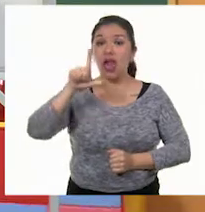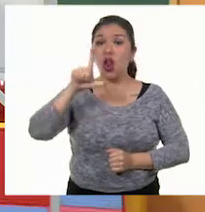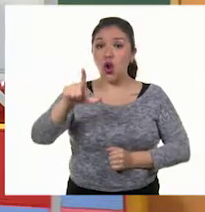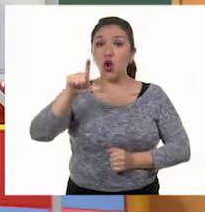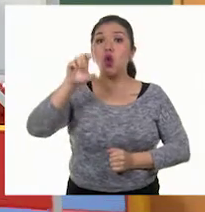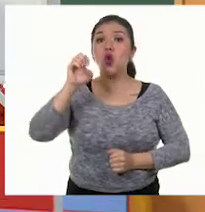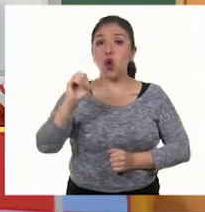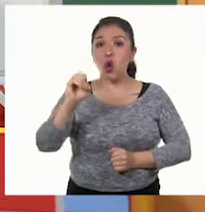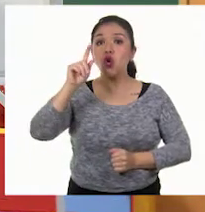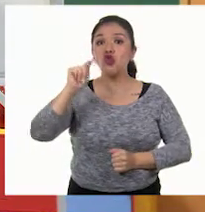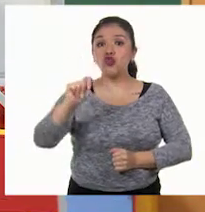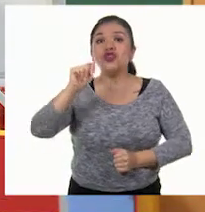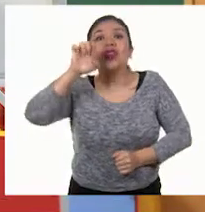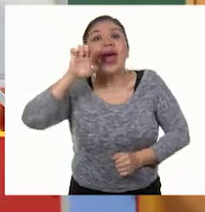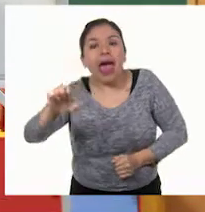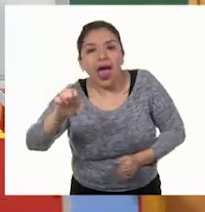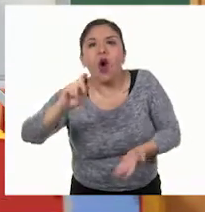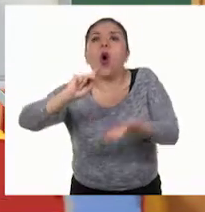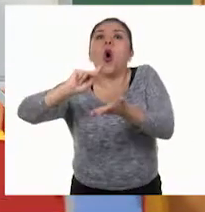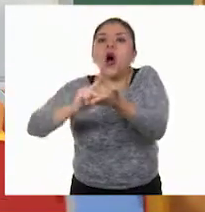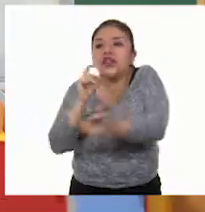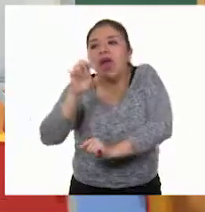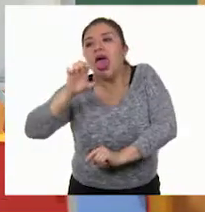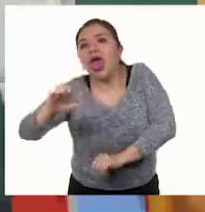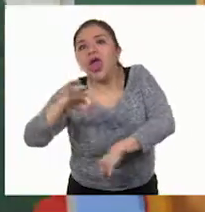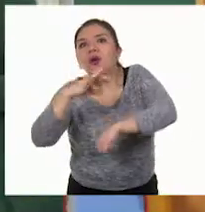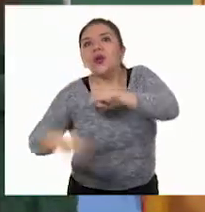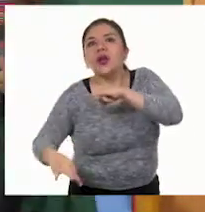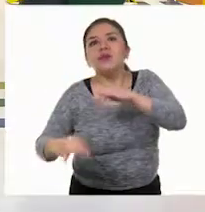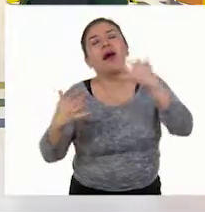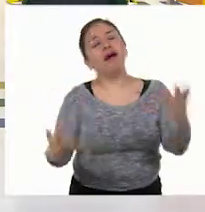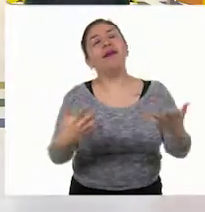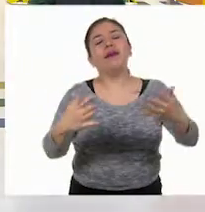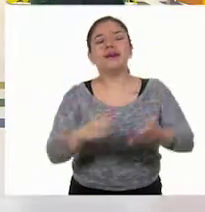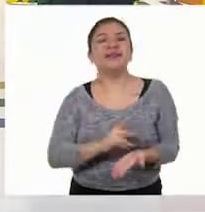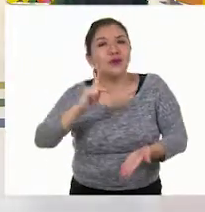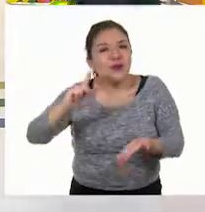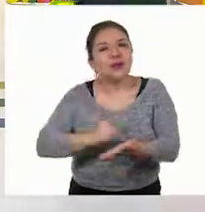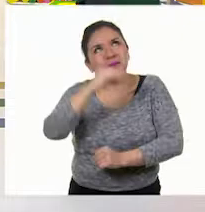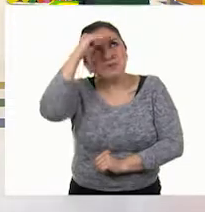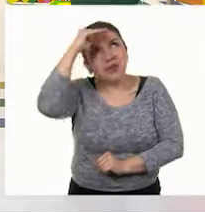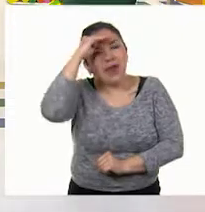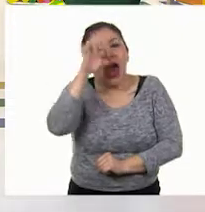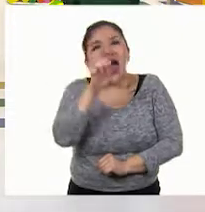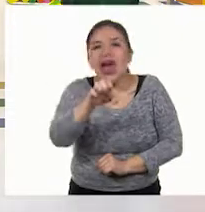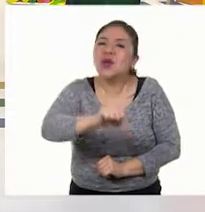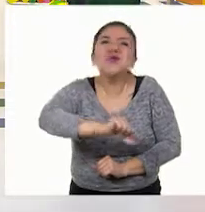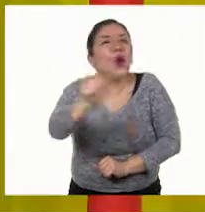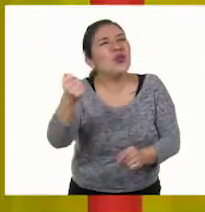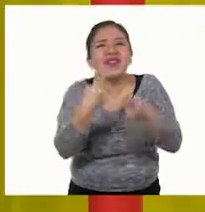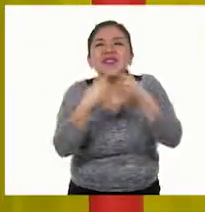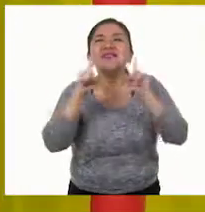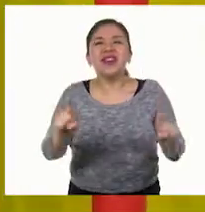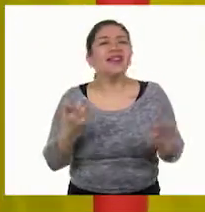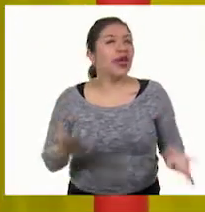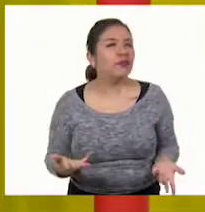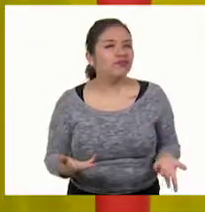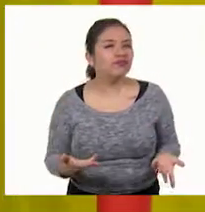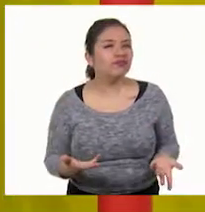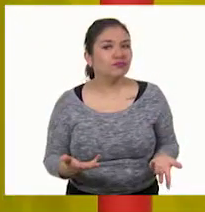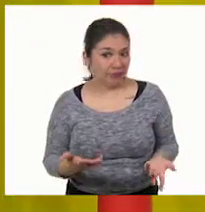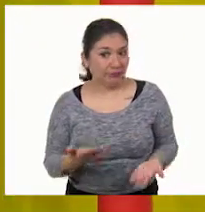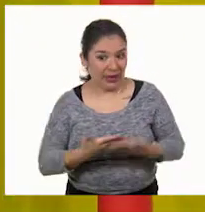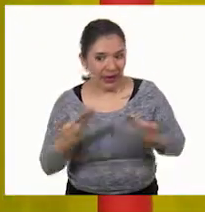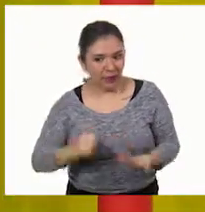Lo... ¡Volvió a caer, maestra! ¡Ay, muchas palabras en E! ¿Cuál sigue ahora? A ver, esto se